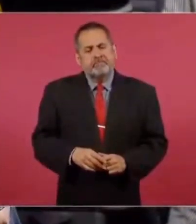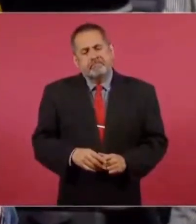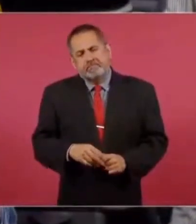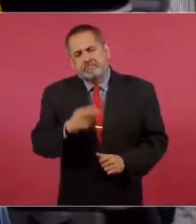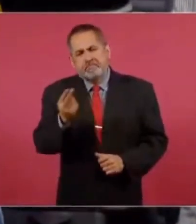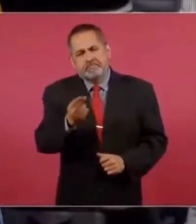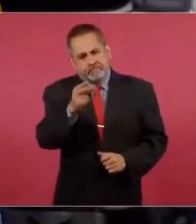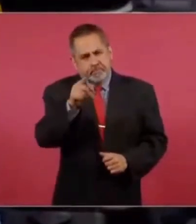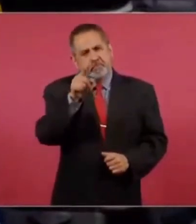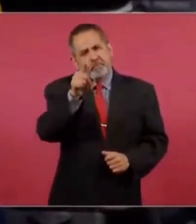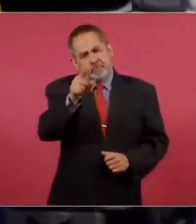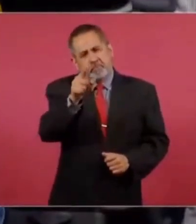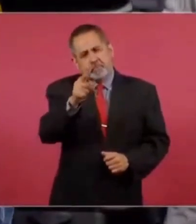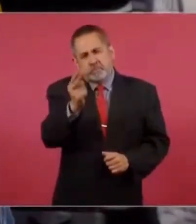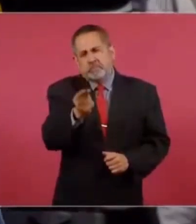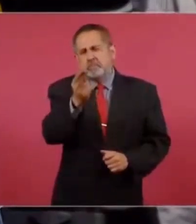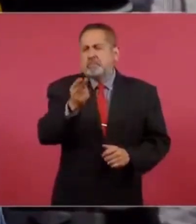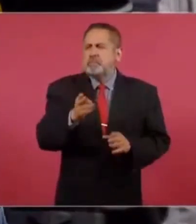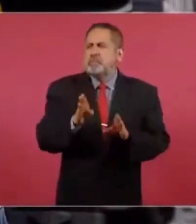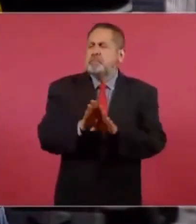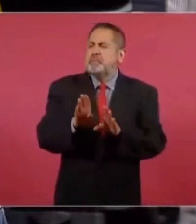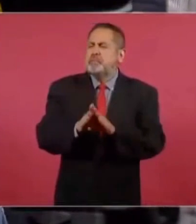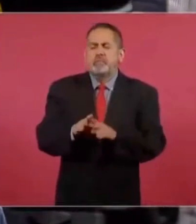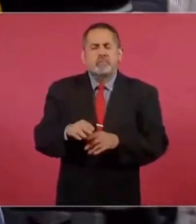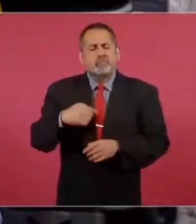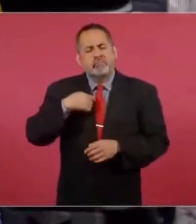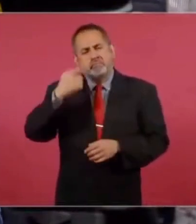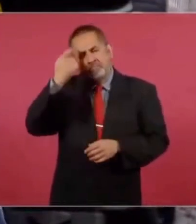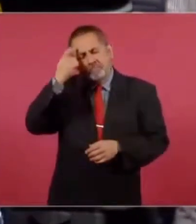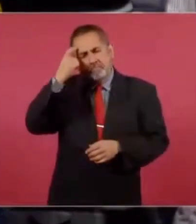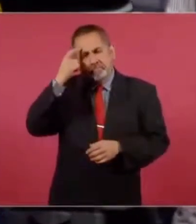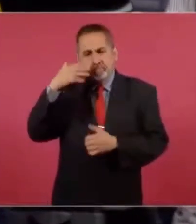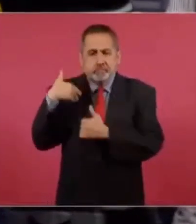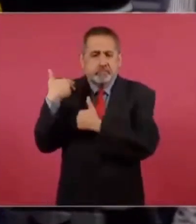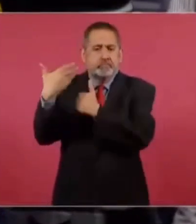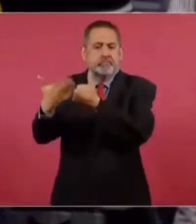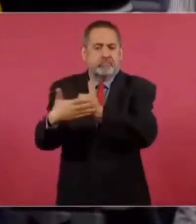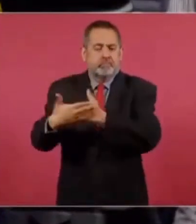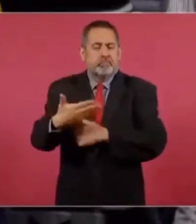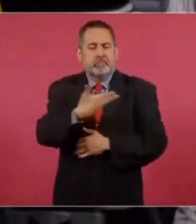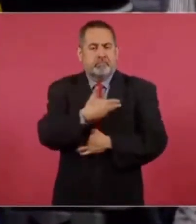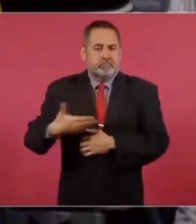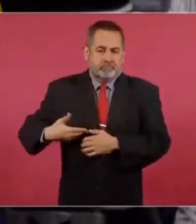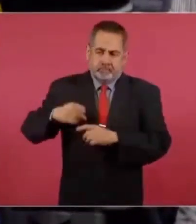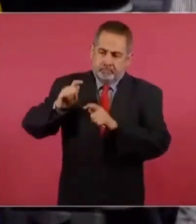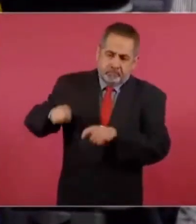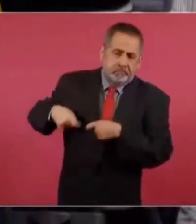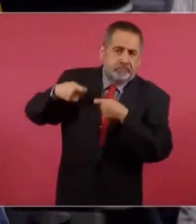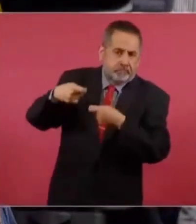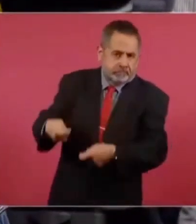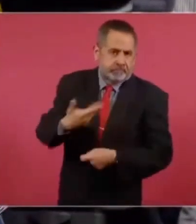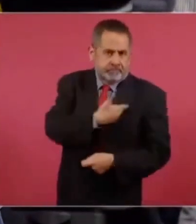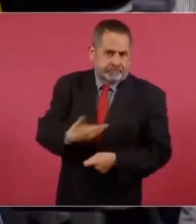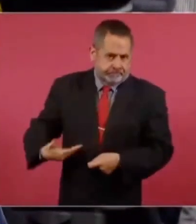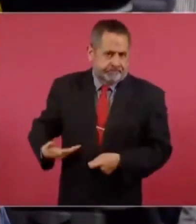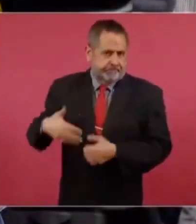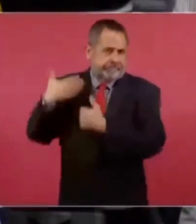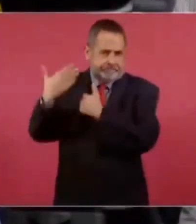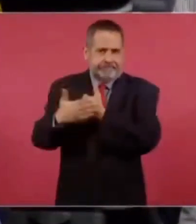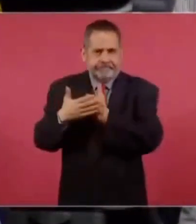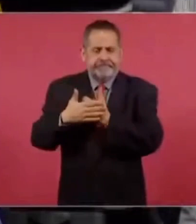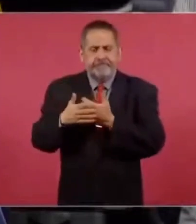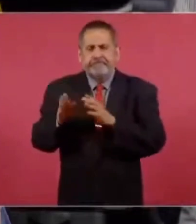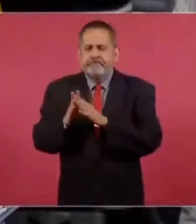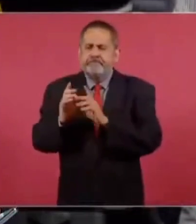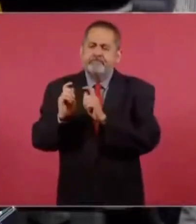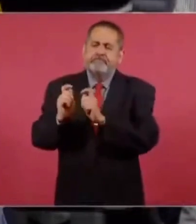cómo visualiza dejarle a la próxima administración precisamente este tipo